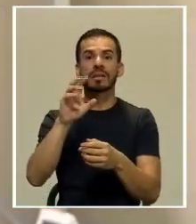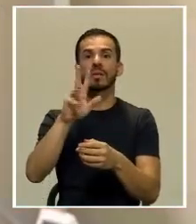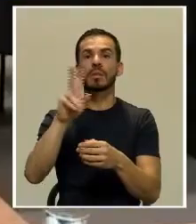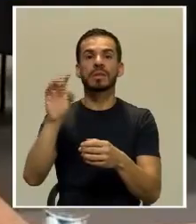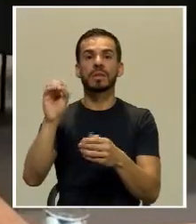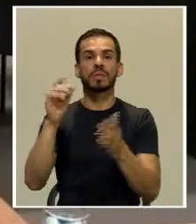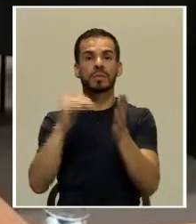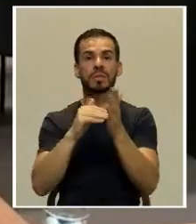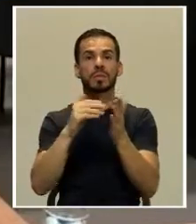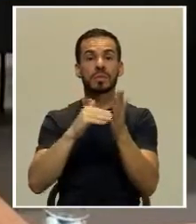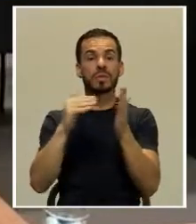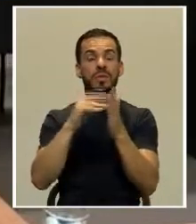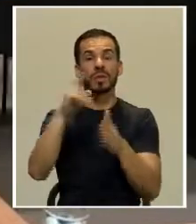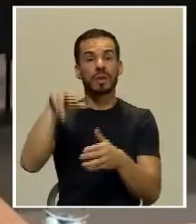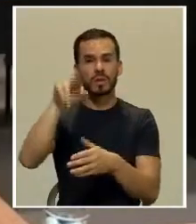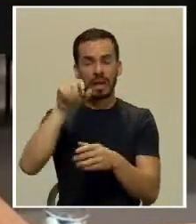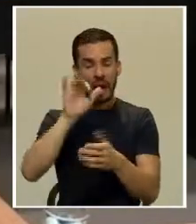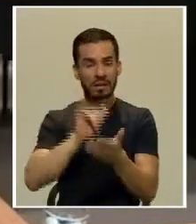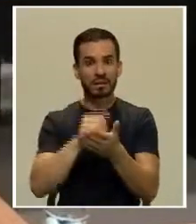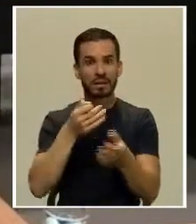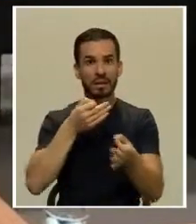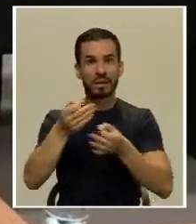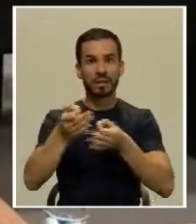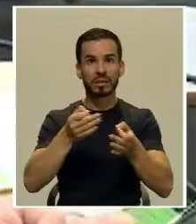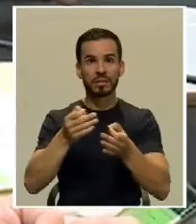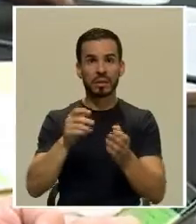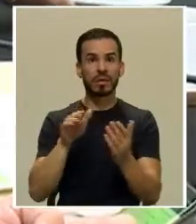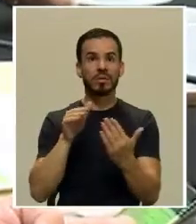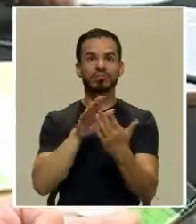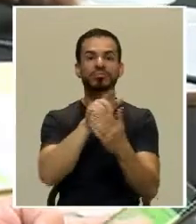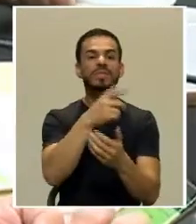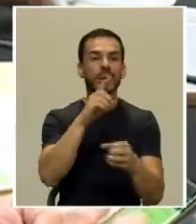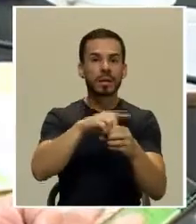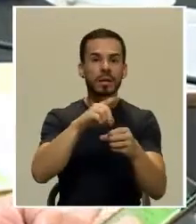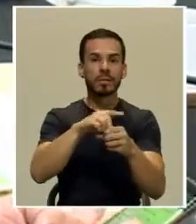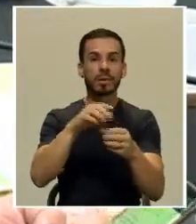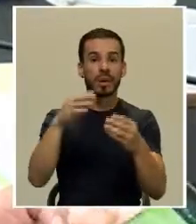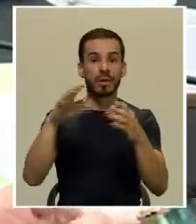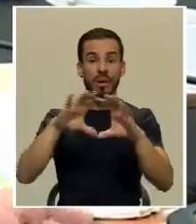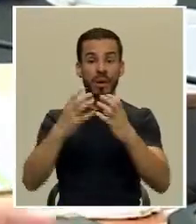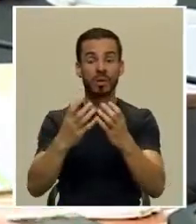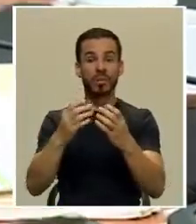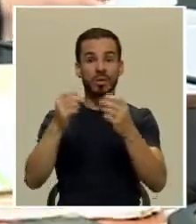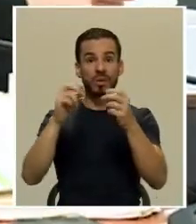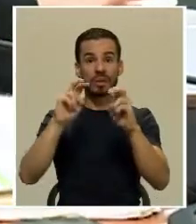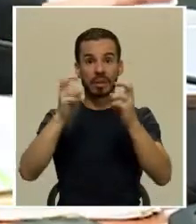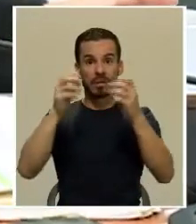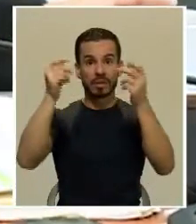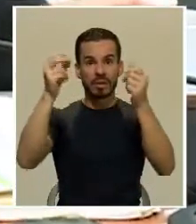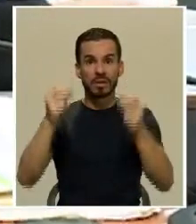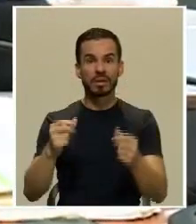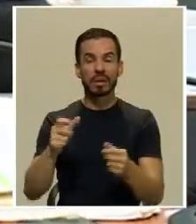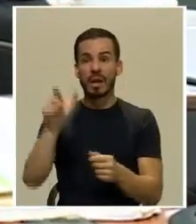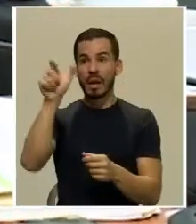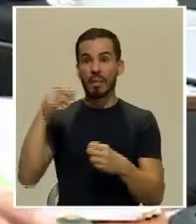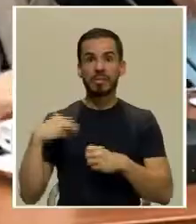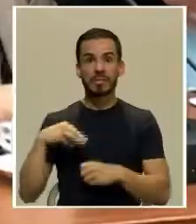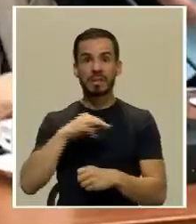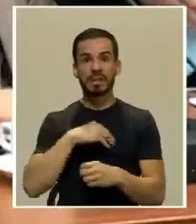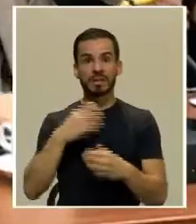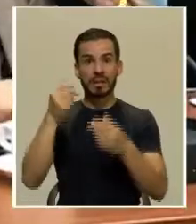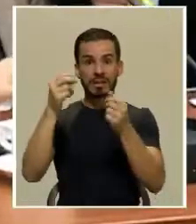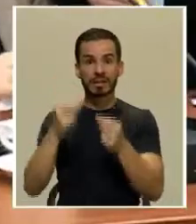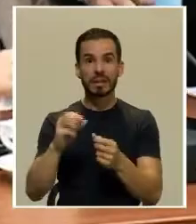mil millones de colones. Así lo explicaron este martes frente a los diputados en la Comisión de Asuntos Hacendarios, el ministro de Hacienda,